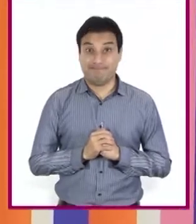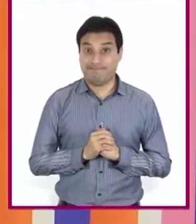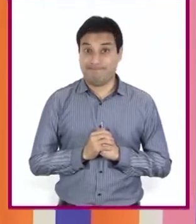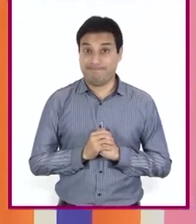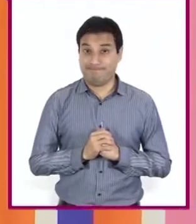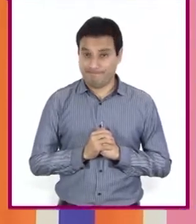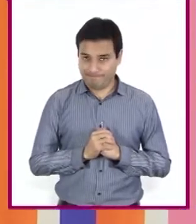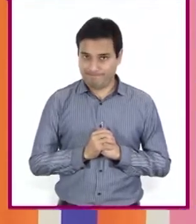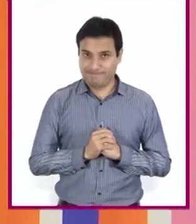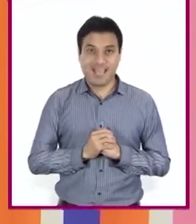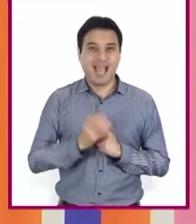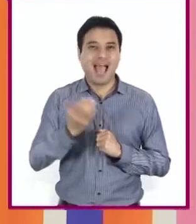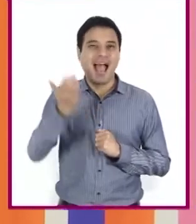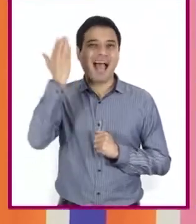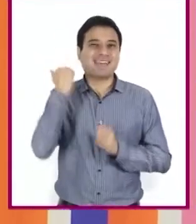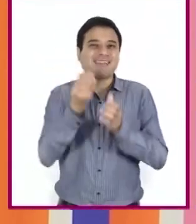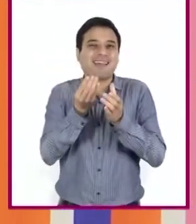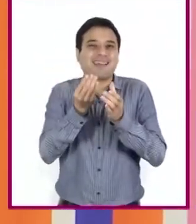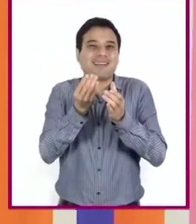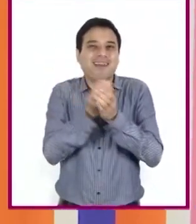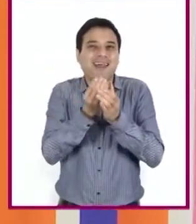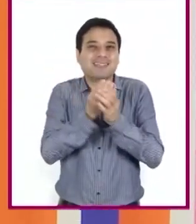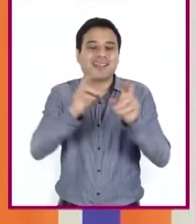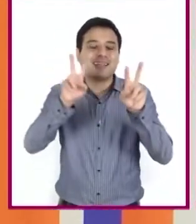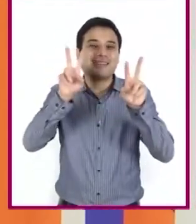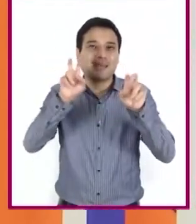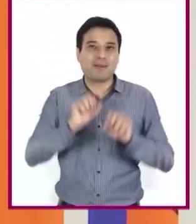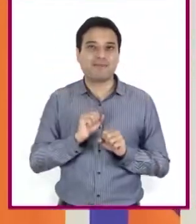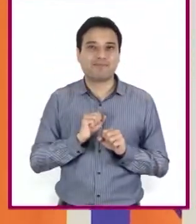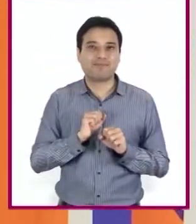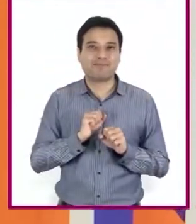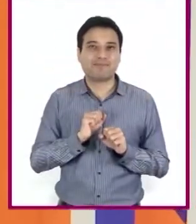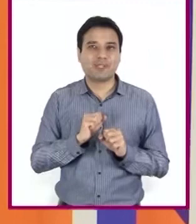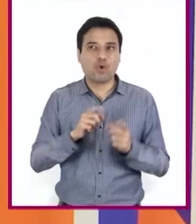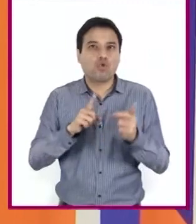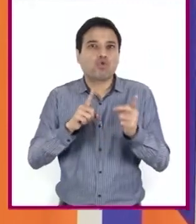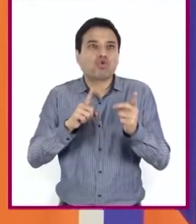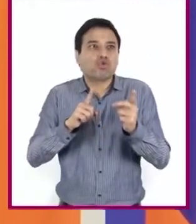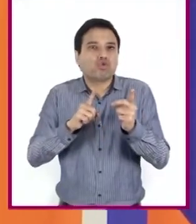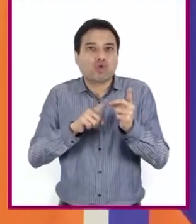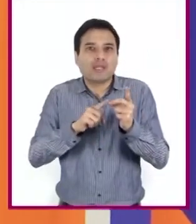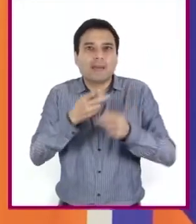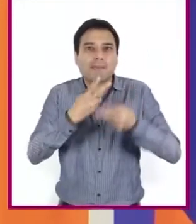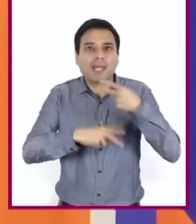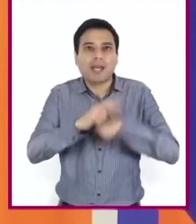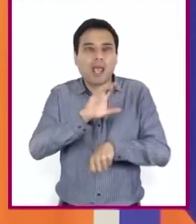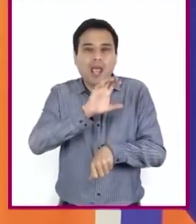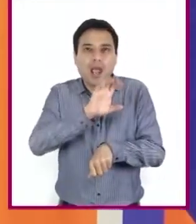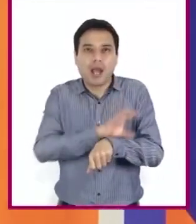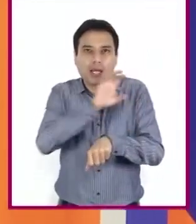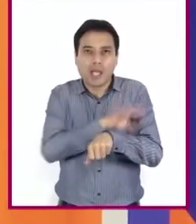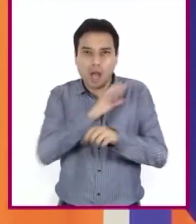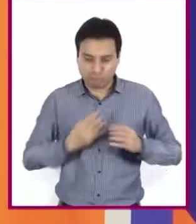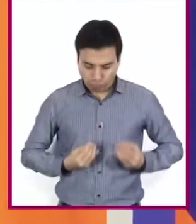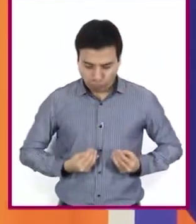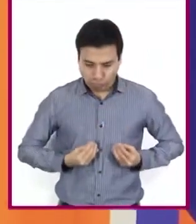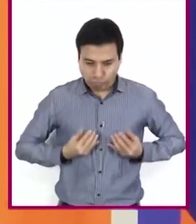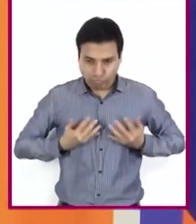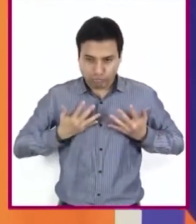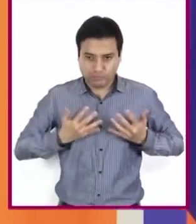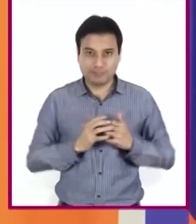¿Recuerdan el programa anterior titulado ¿De dónde obtenemos la energía necesaria para realizar nuestras